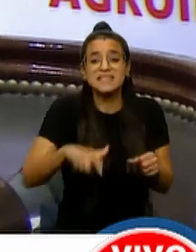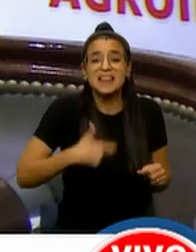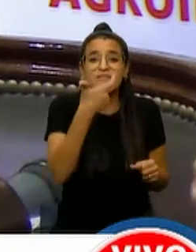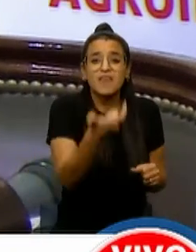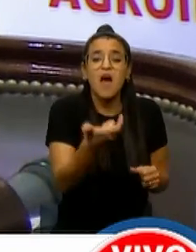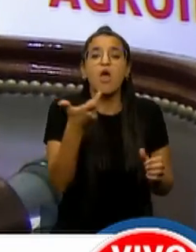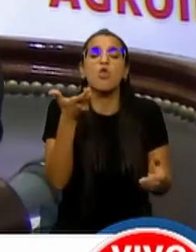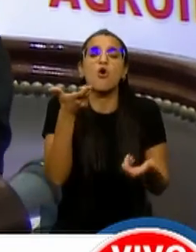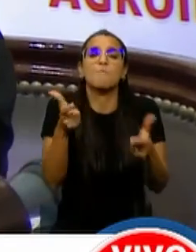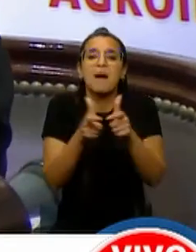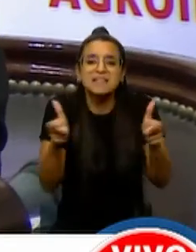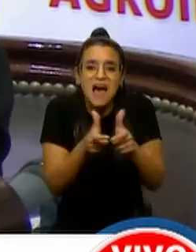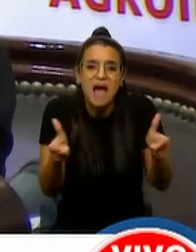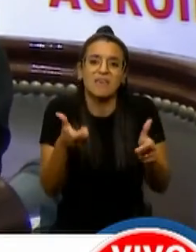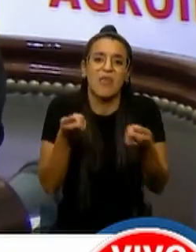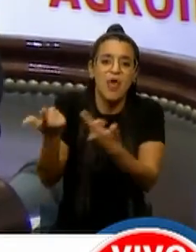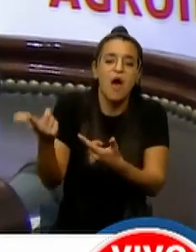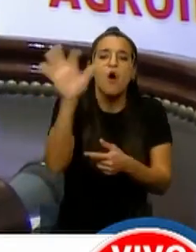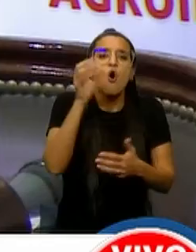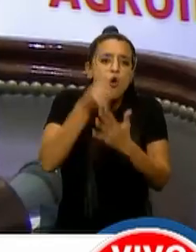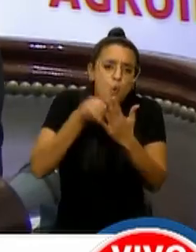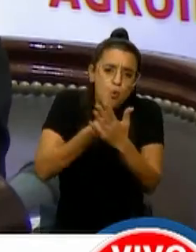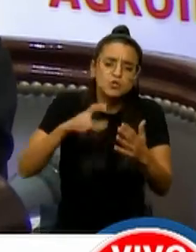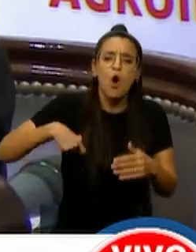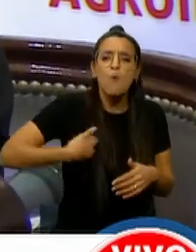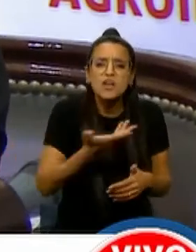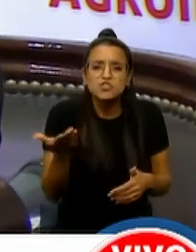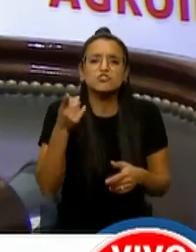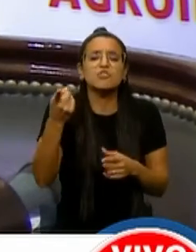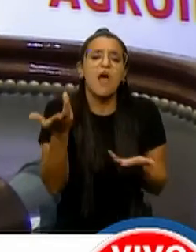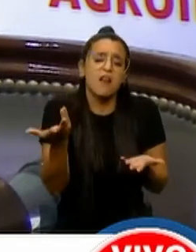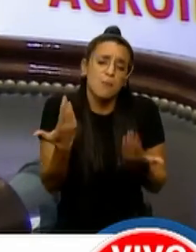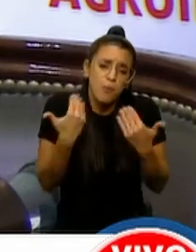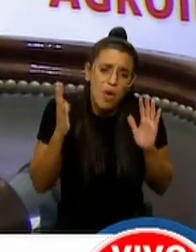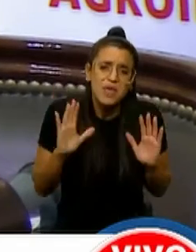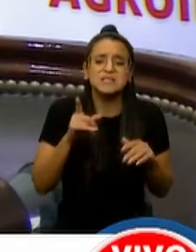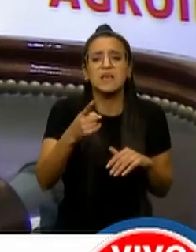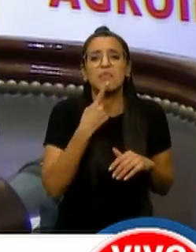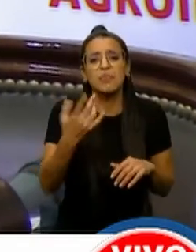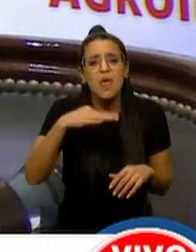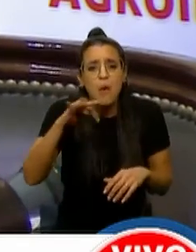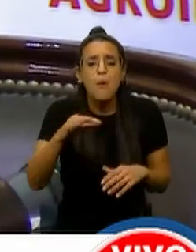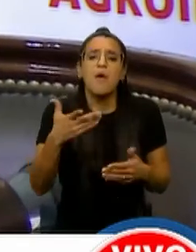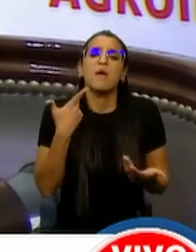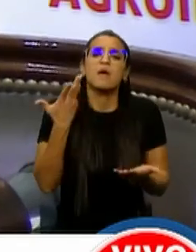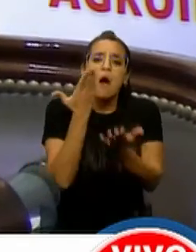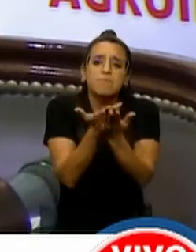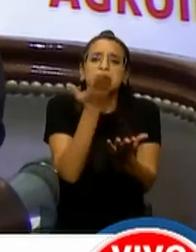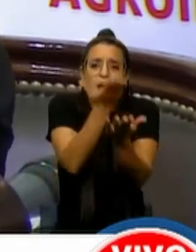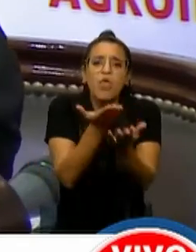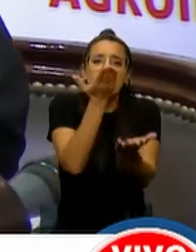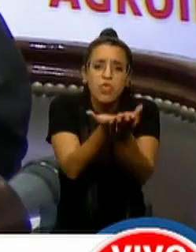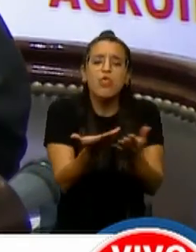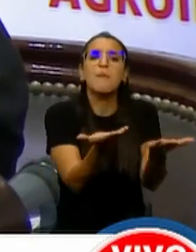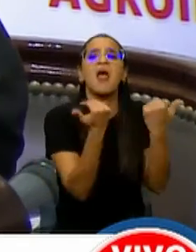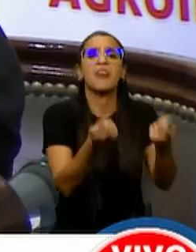certificado le den los pasajes. Van a tener que luchar con la obra social donde en más de una oportunidad hay que ir con los recursos de amparo para que te den